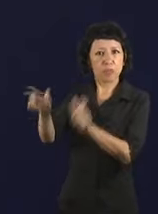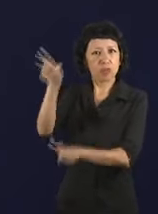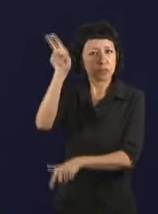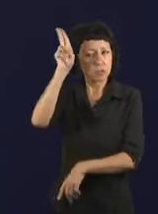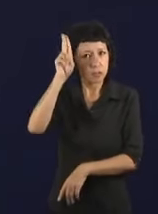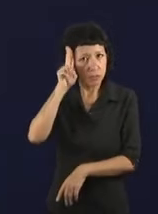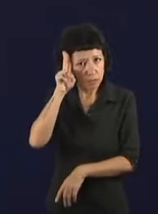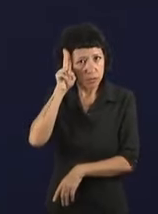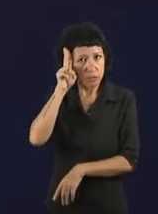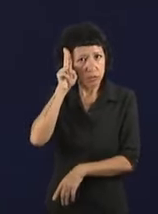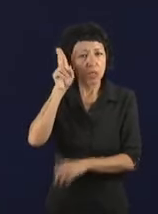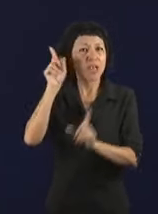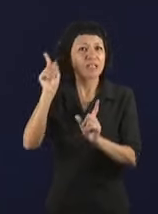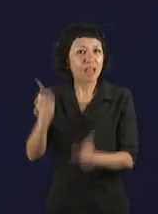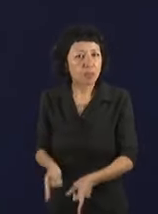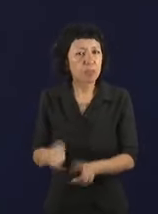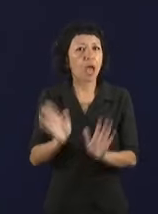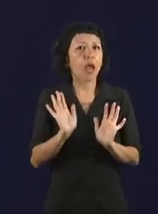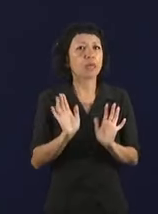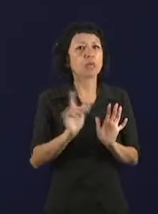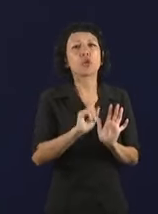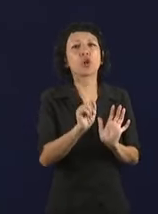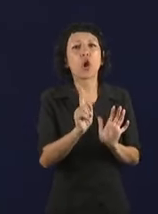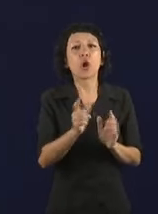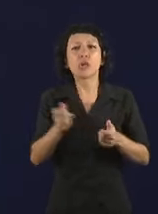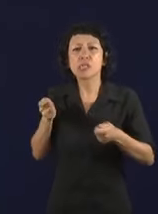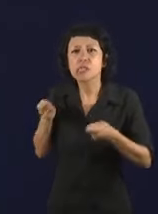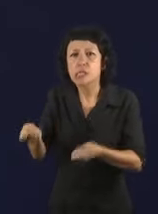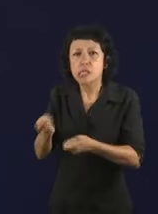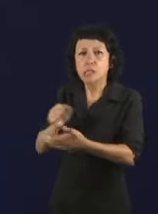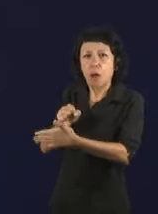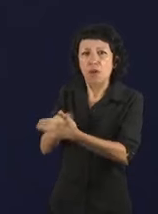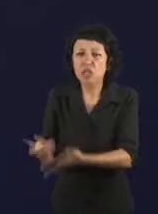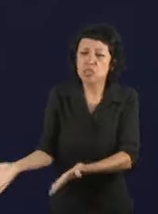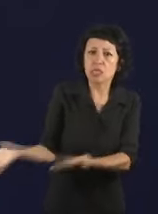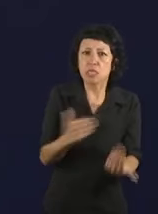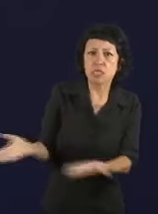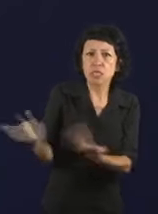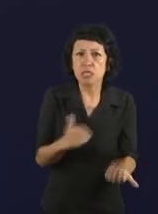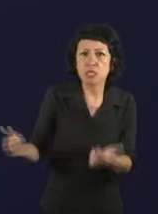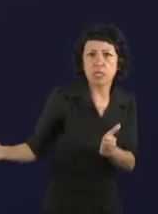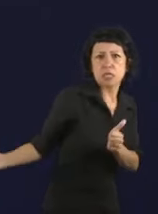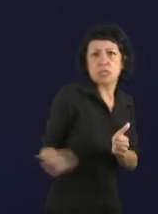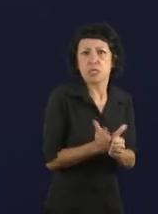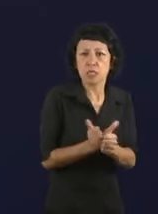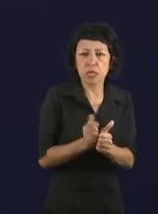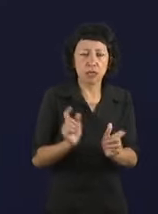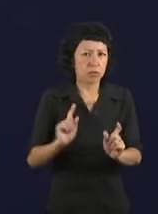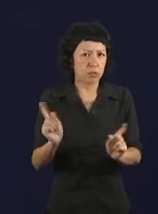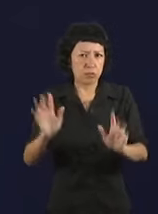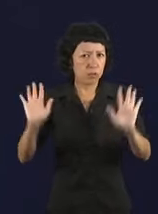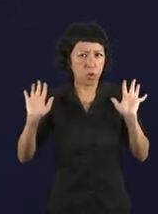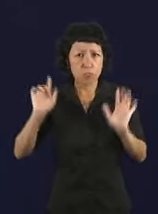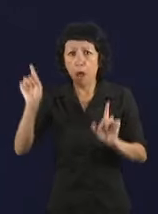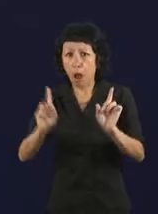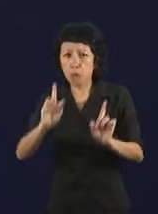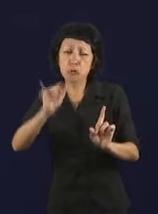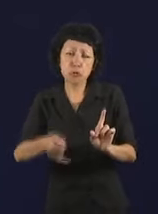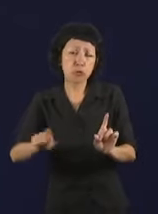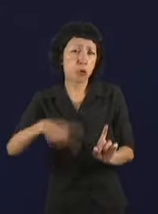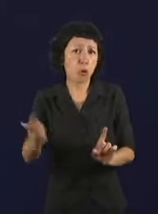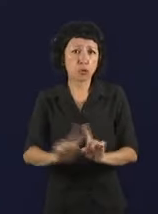pretender que los demás se acoplen algo en lo que la mayoría de la Argentina o de los argentinos no estamos de